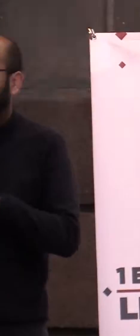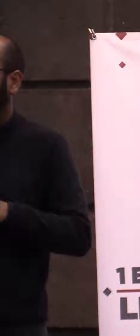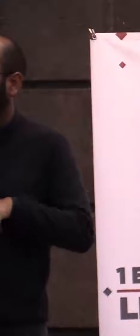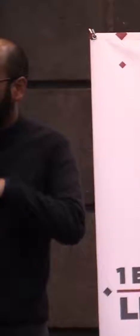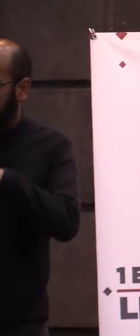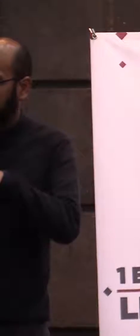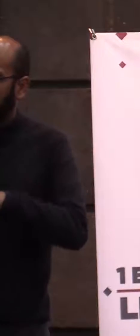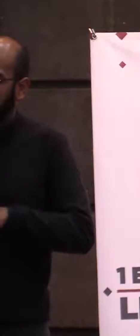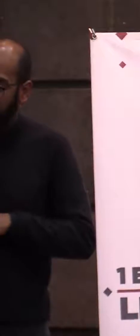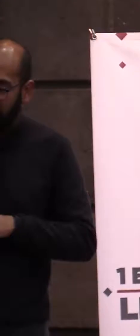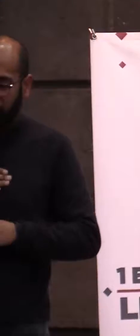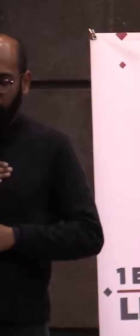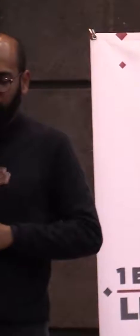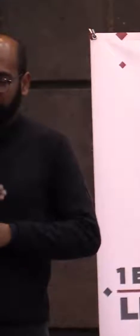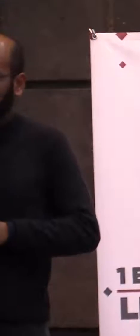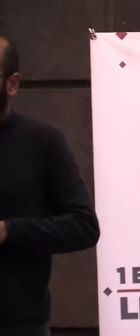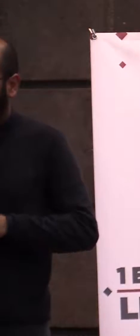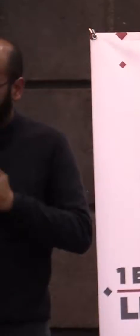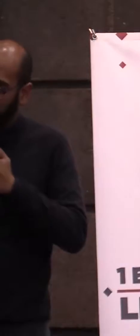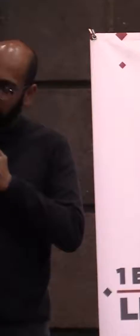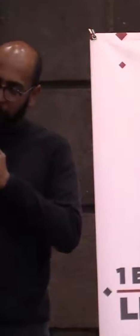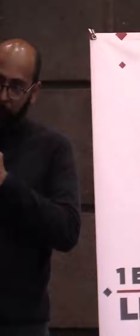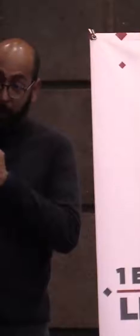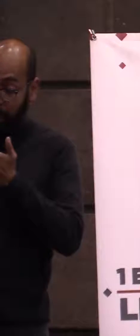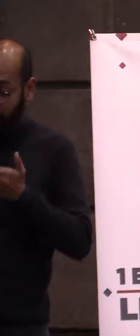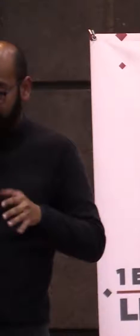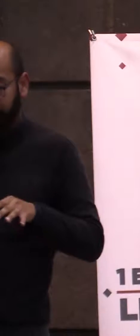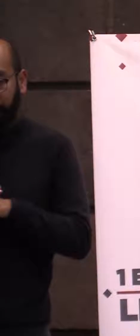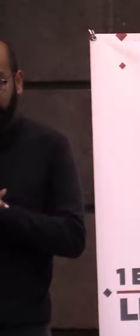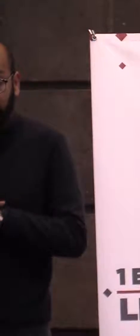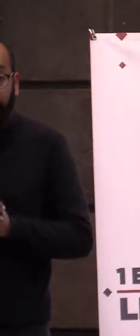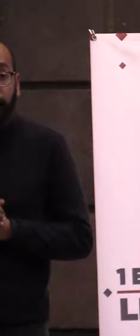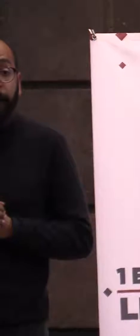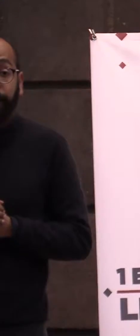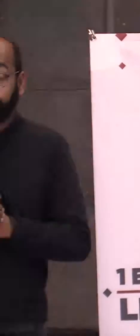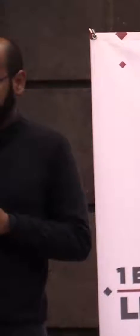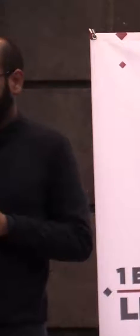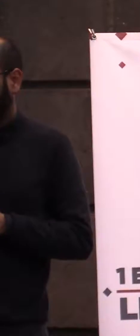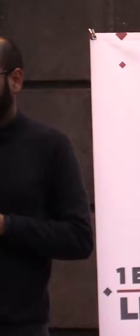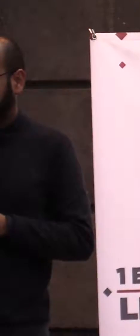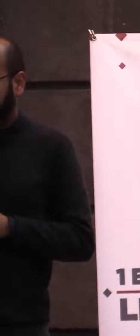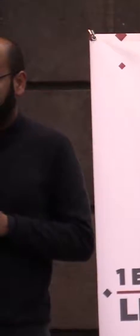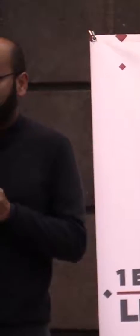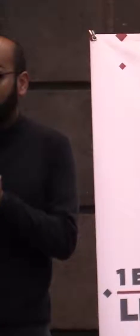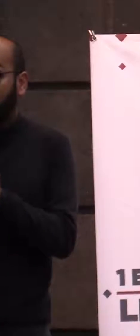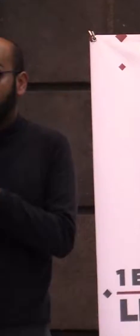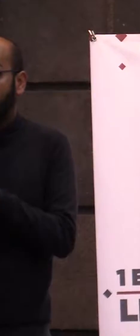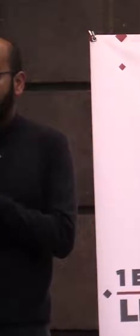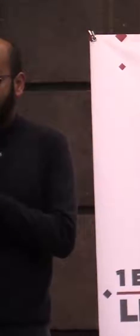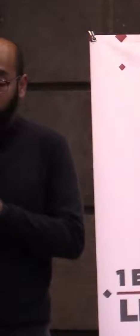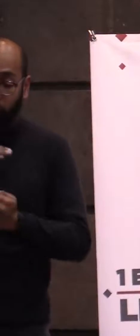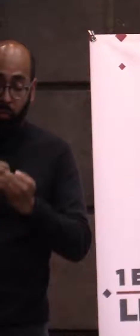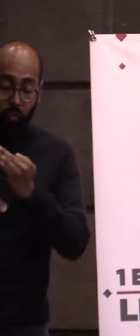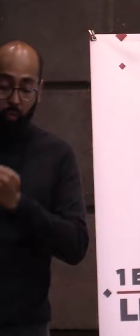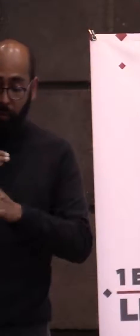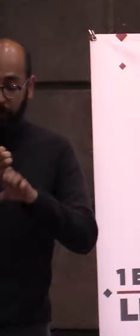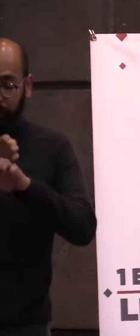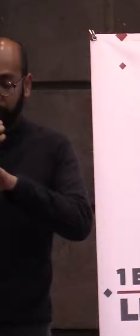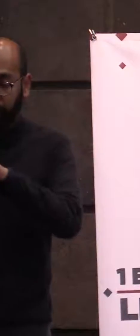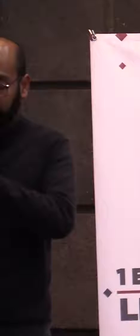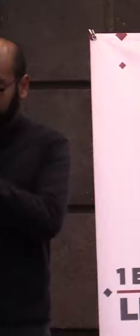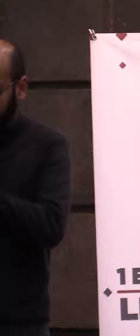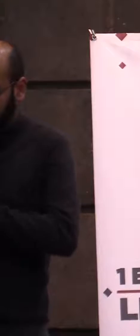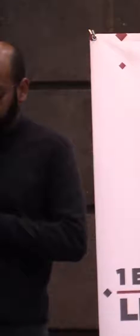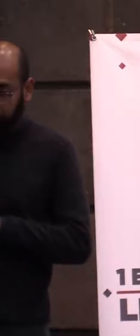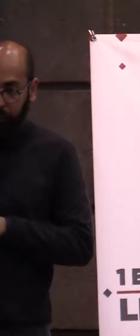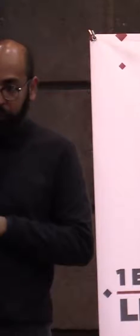e injusticia. Ambiente que desafortunadamente envolvió a todos los estados de la